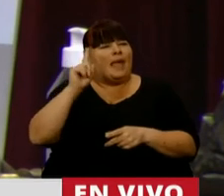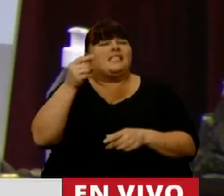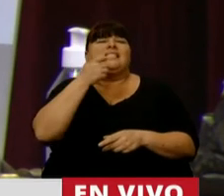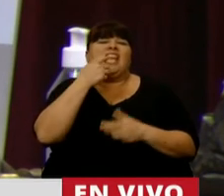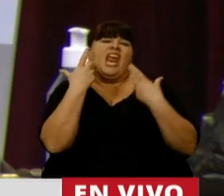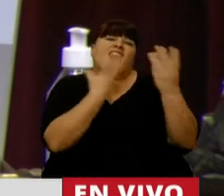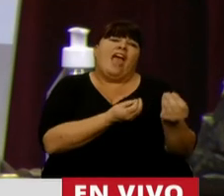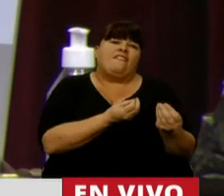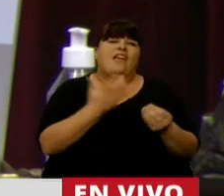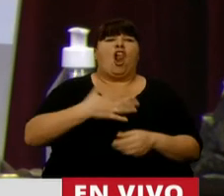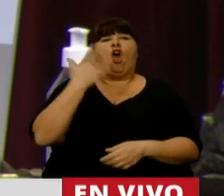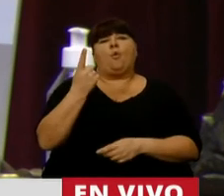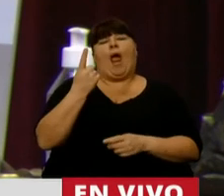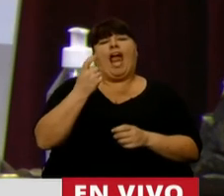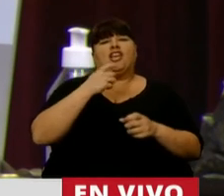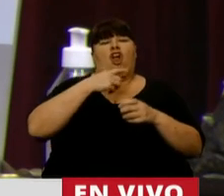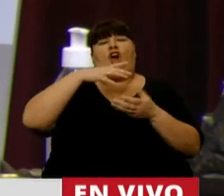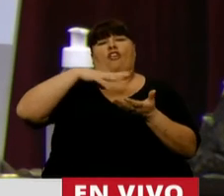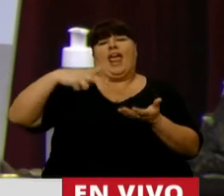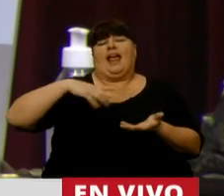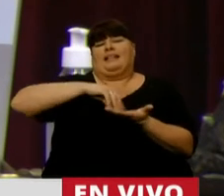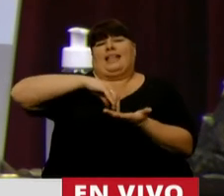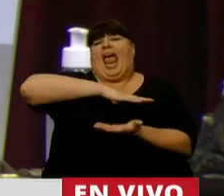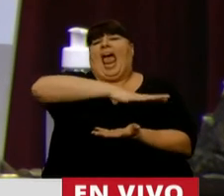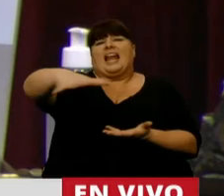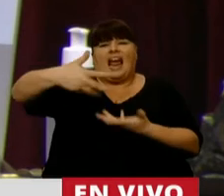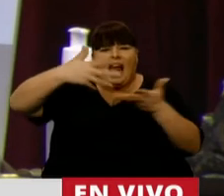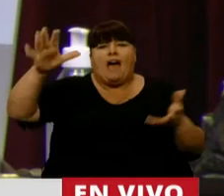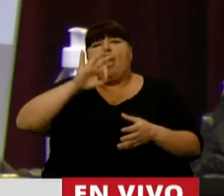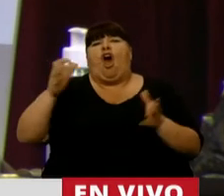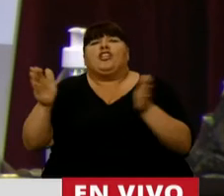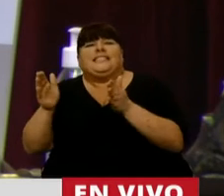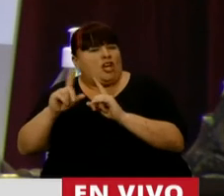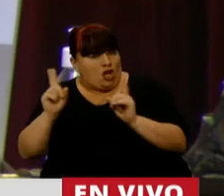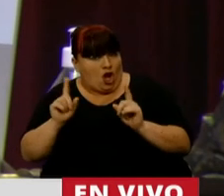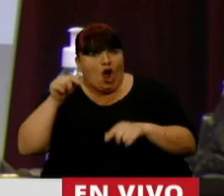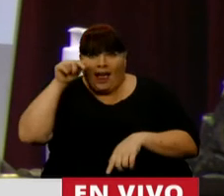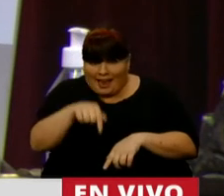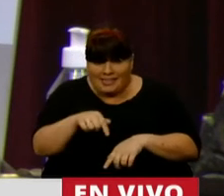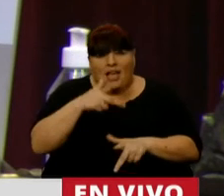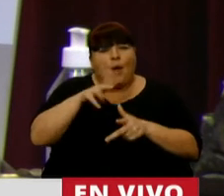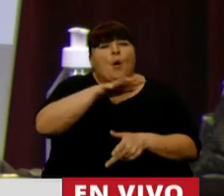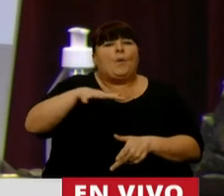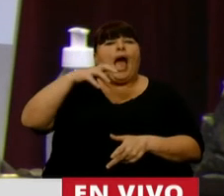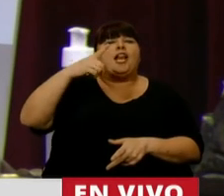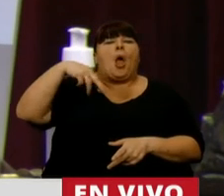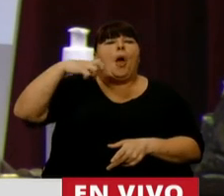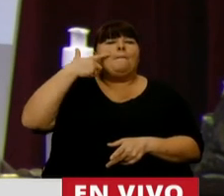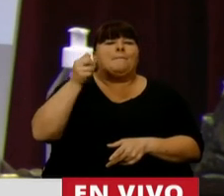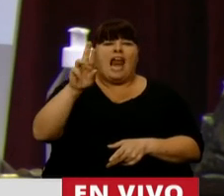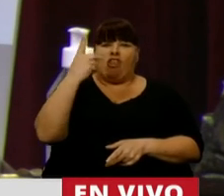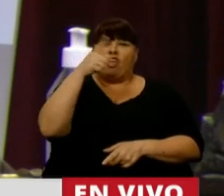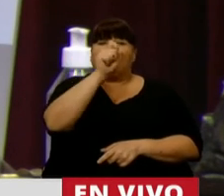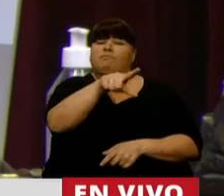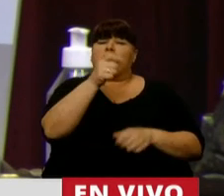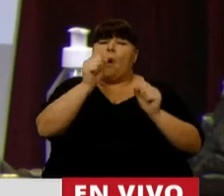de que si defendemos a los propietarios de muchas extensiones de tierras o de pocas, en este caso, el barrio Pilar 2 de Bariloche